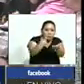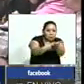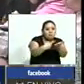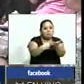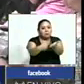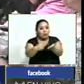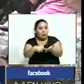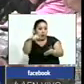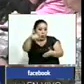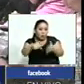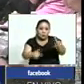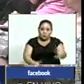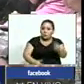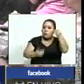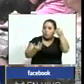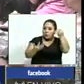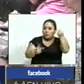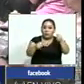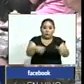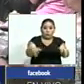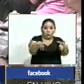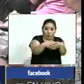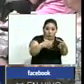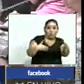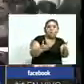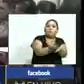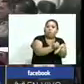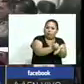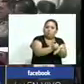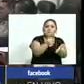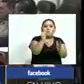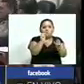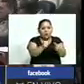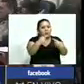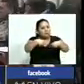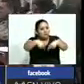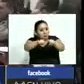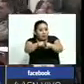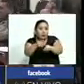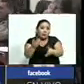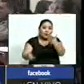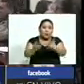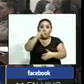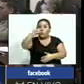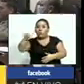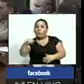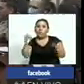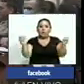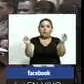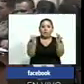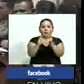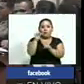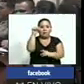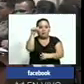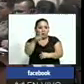están en pausa, la Comisión de Hacienda se encuentra abierta y podría sesionar el próximo jueves durante el